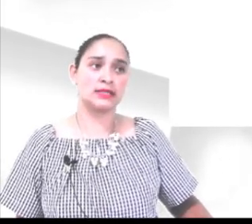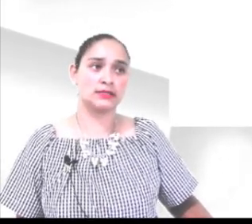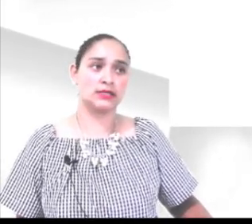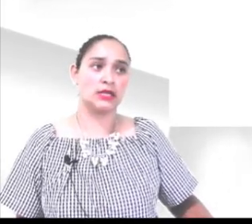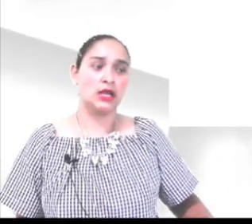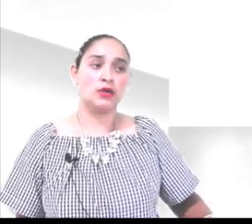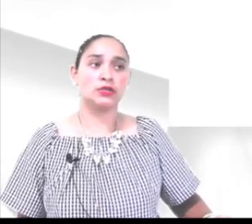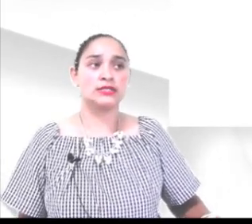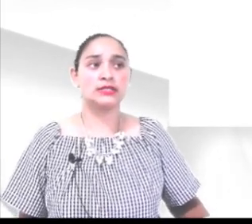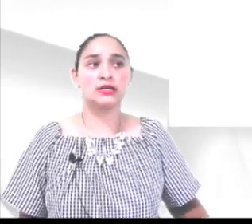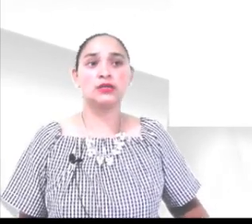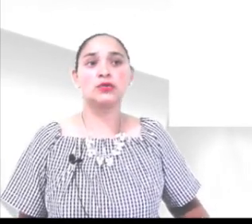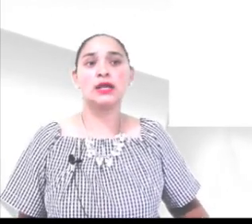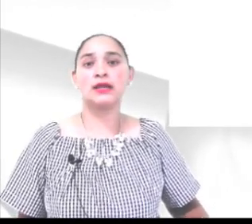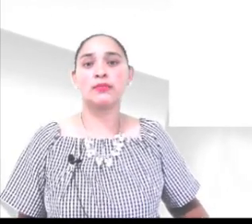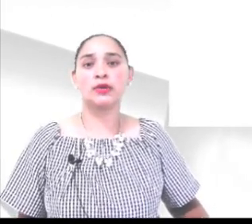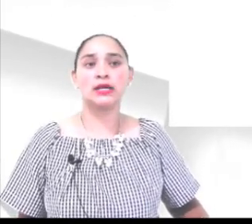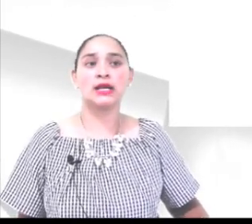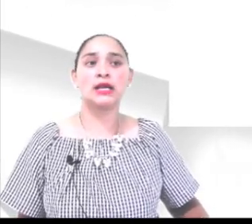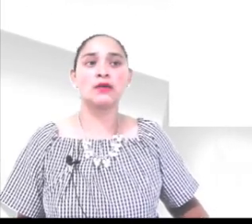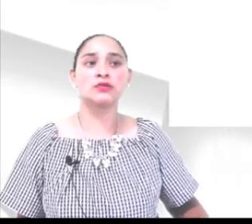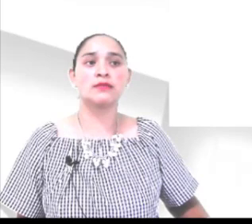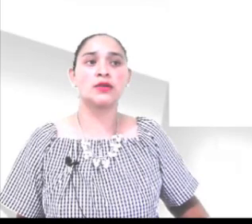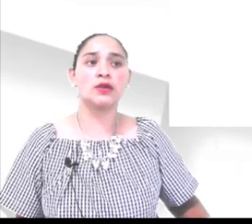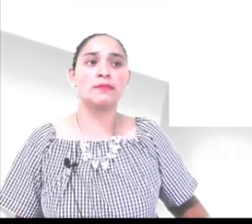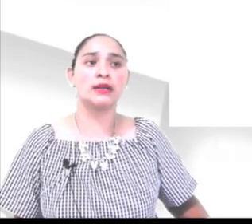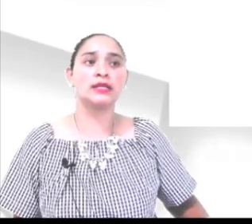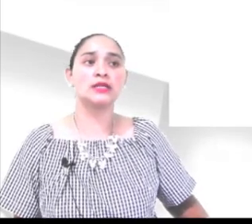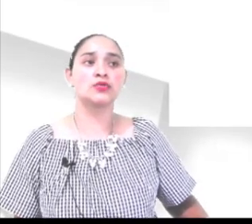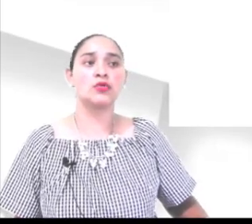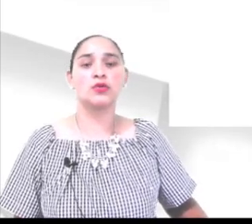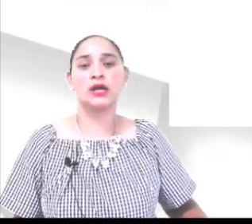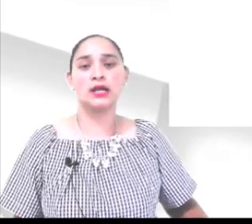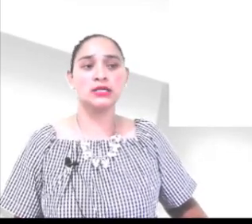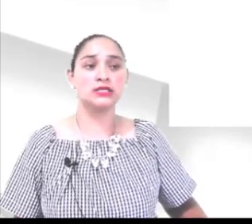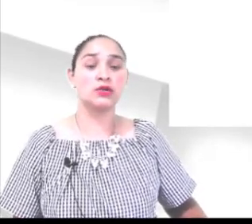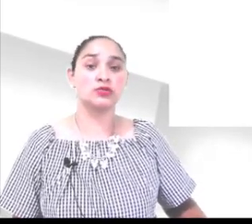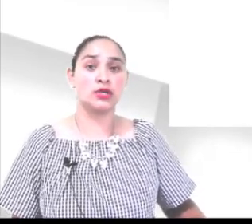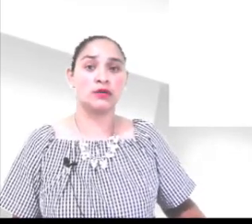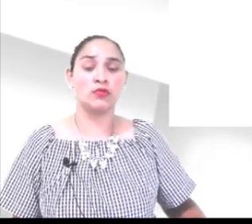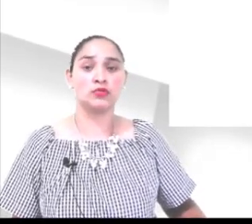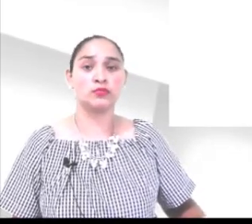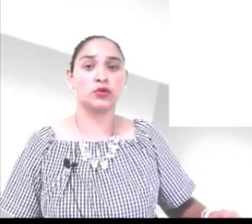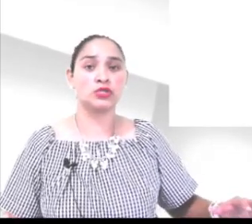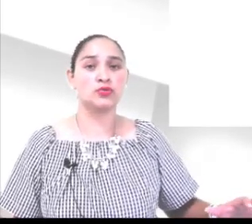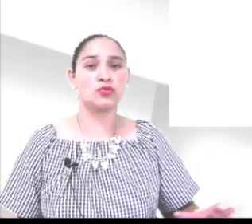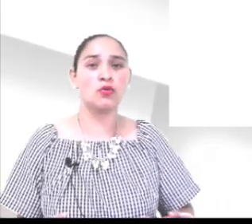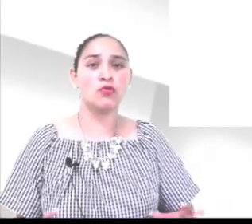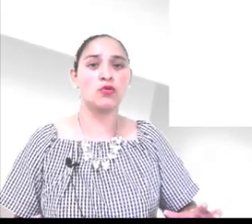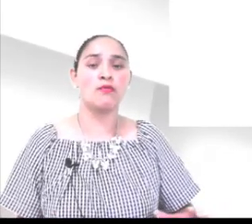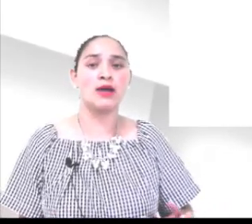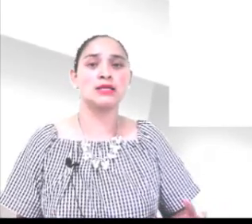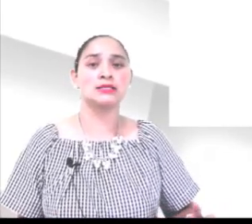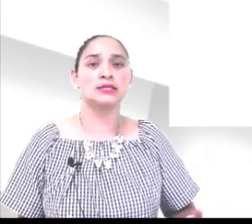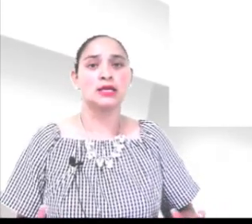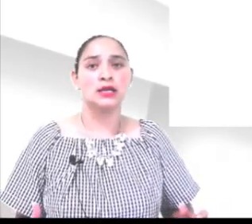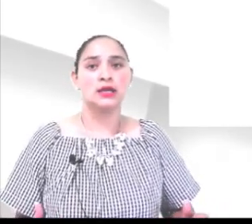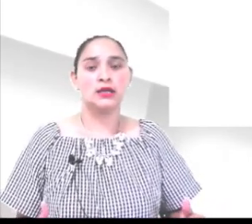cada desastre. Los desastres naturales que por general causan mayores pérdidas son los huracanes y los terremotos, porque estos son como